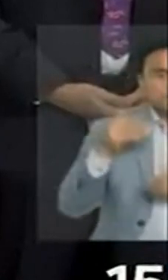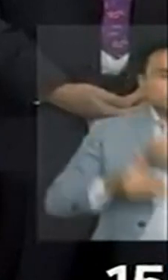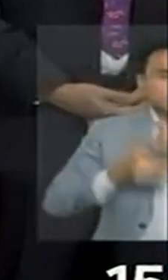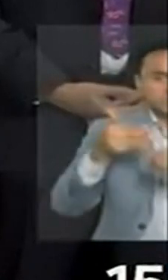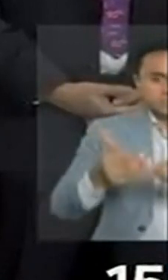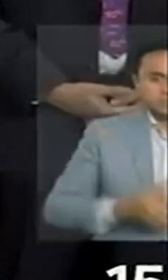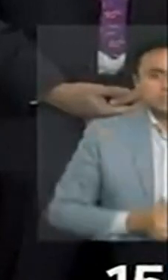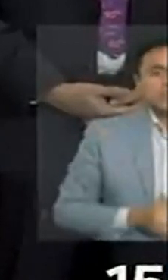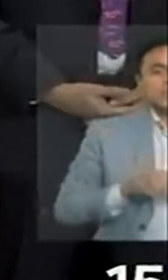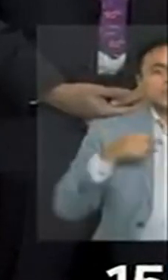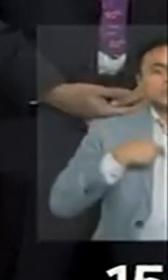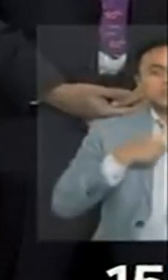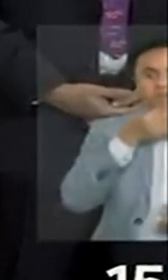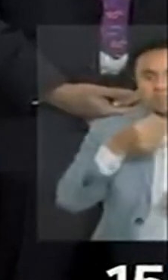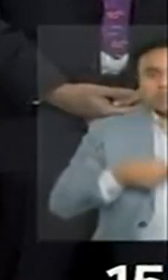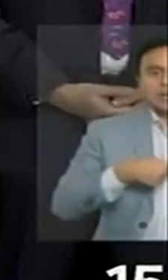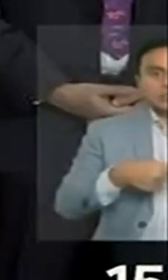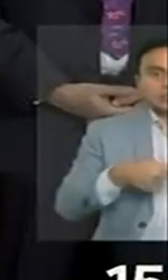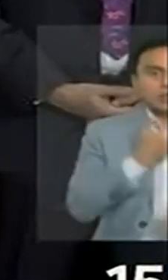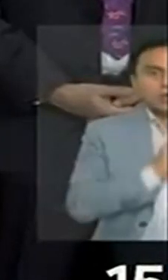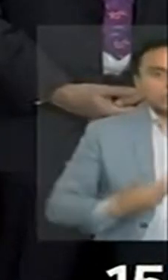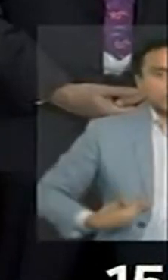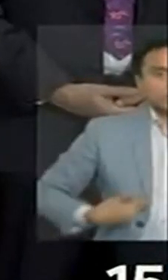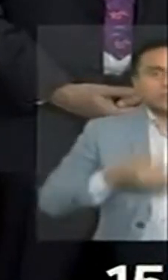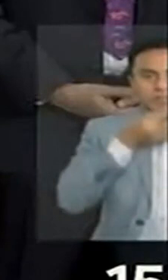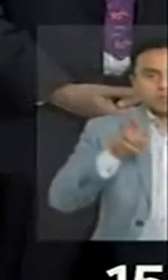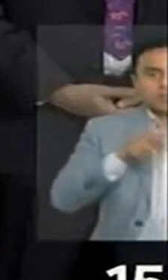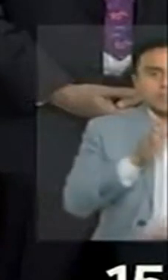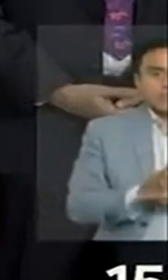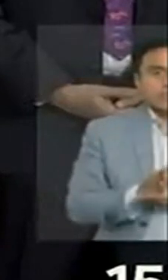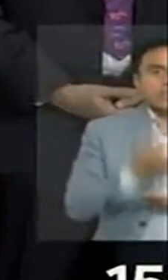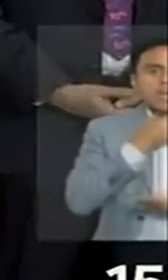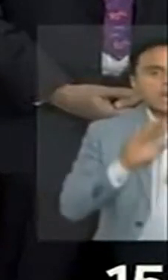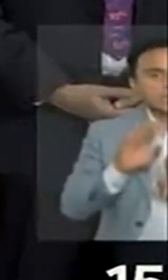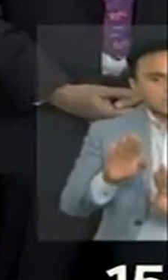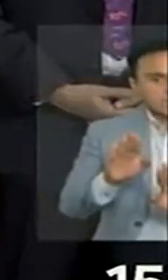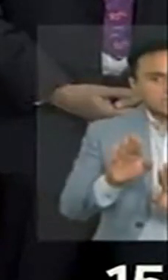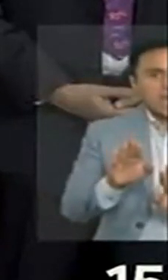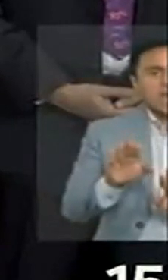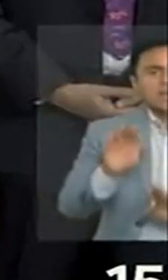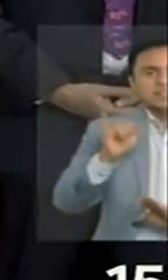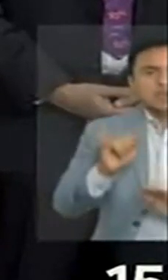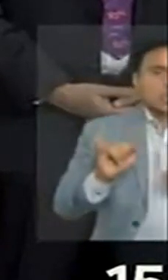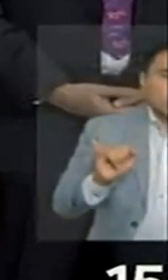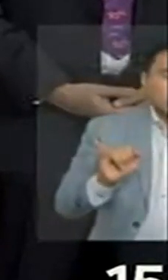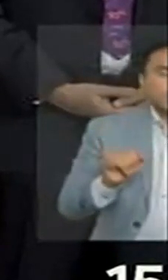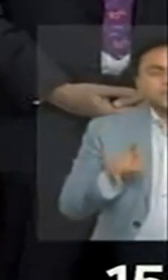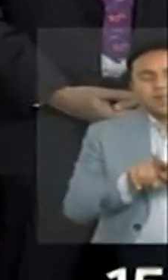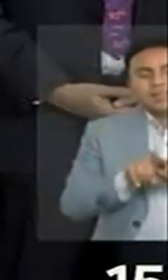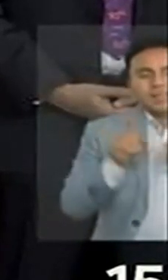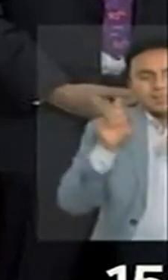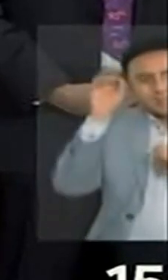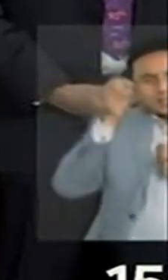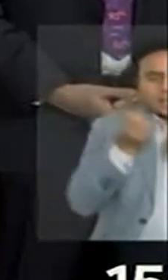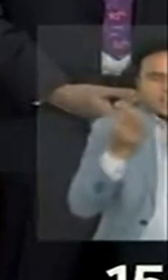constitución que será votado el próximo domingo en un plebiscito. La constituyente de Chile va en contra de todo lo que quiere cualquier país